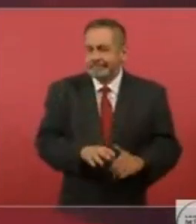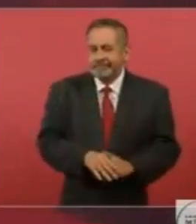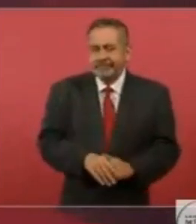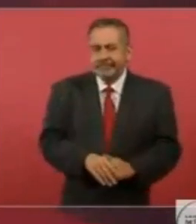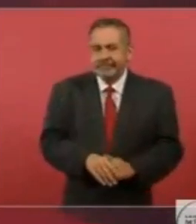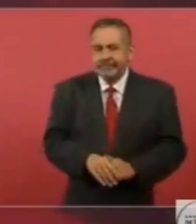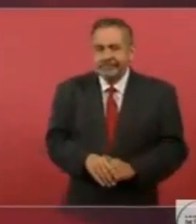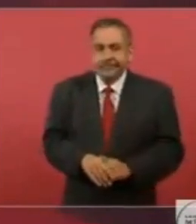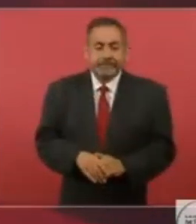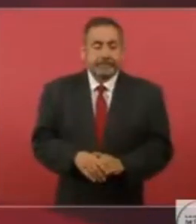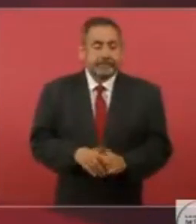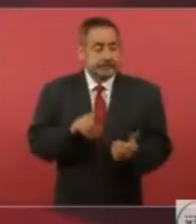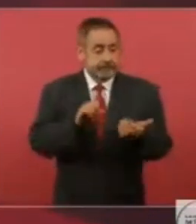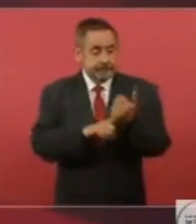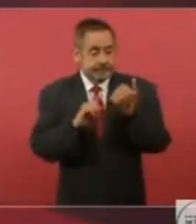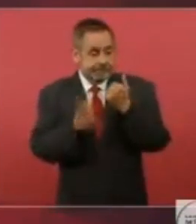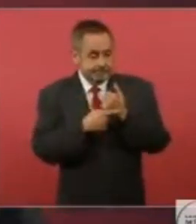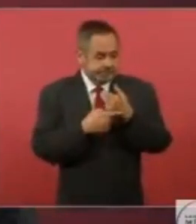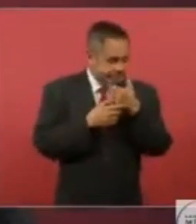¿Quiénes escogen?